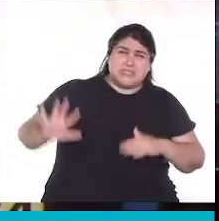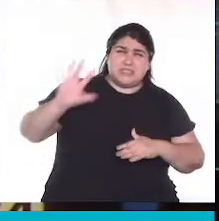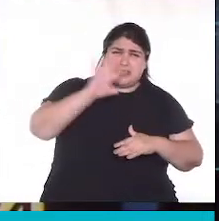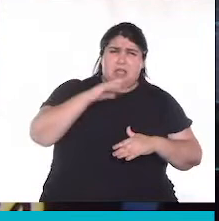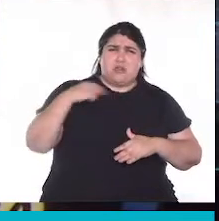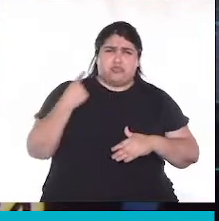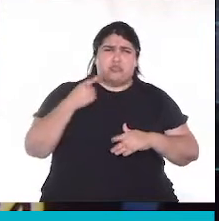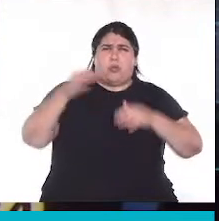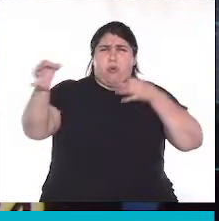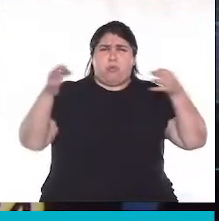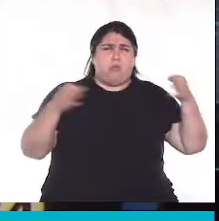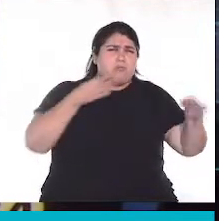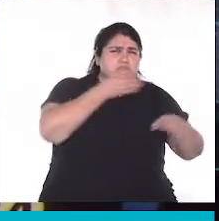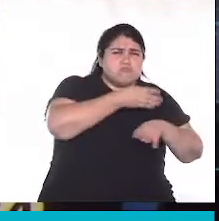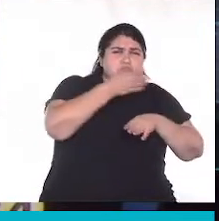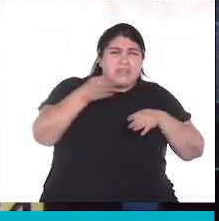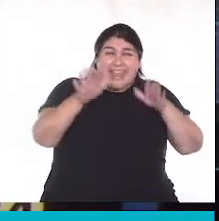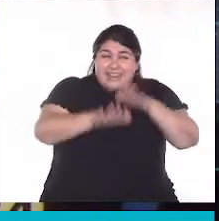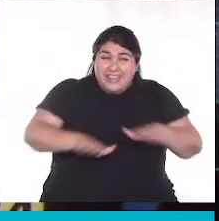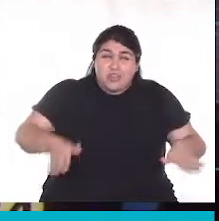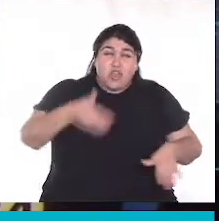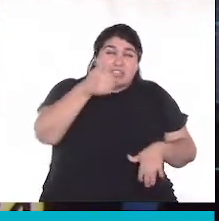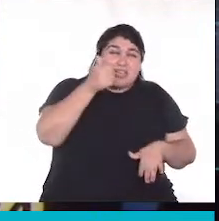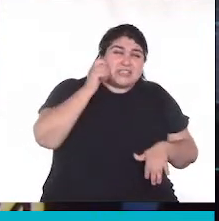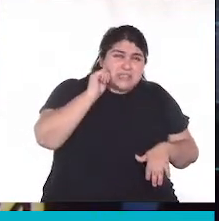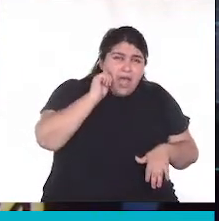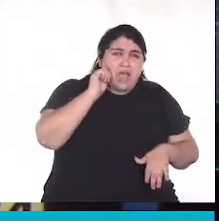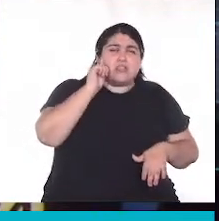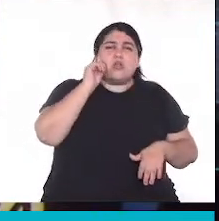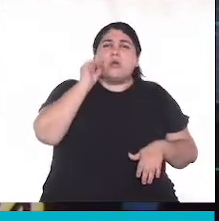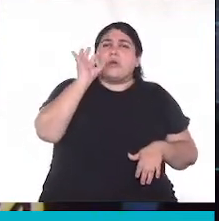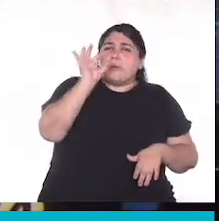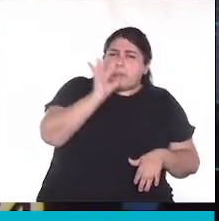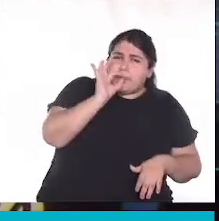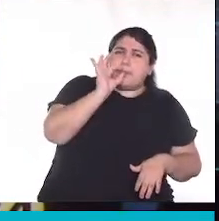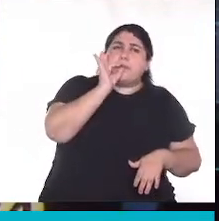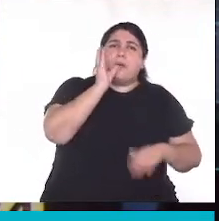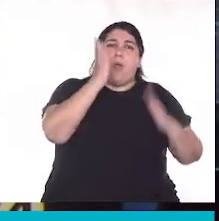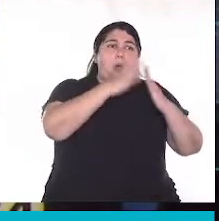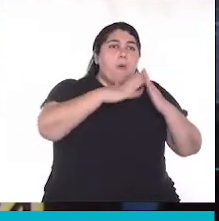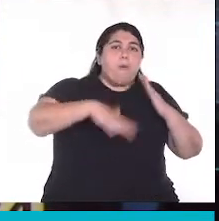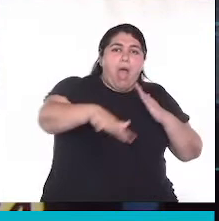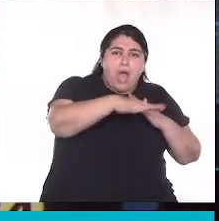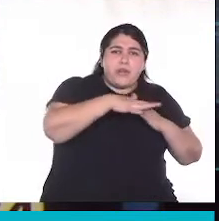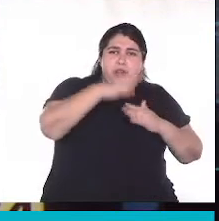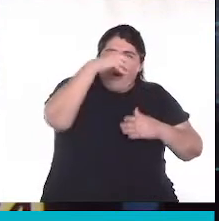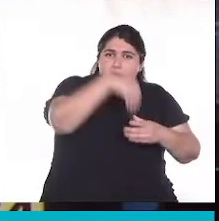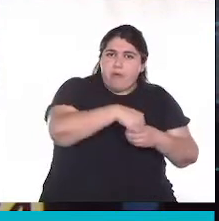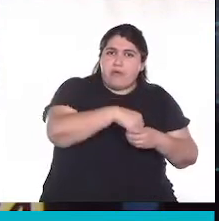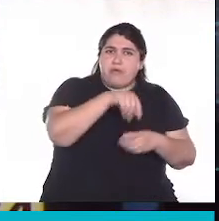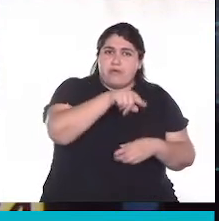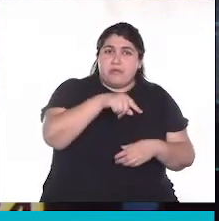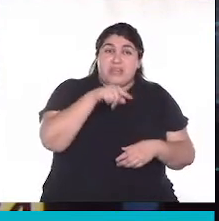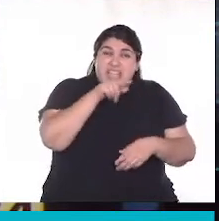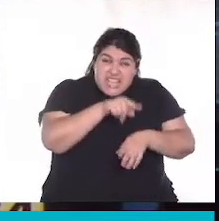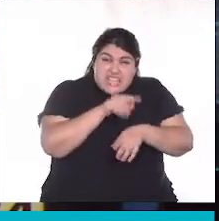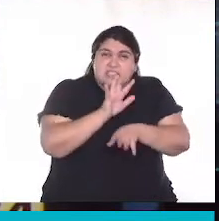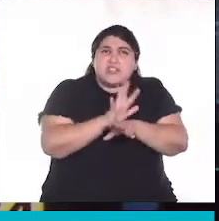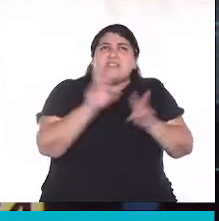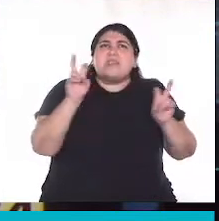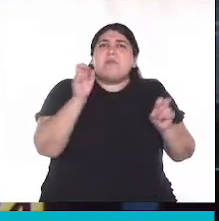visto niños de 6 años consumiendo paco en algunos barrios. Si eso no es urgente, ¿qué